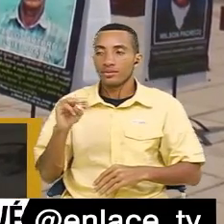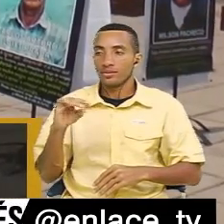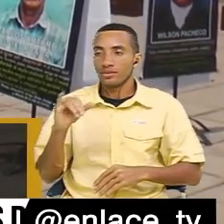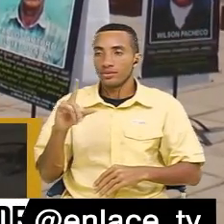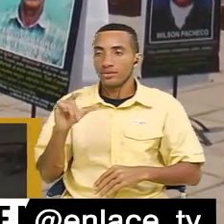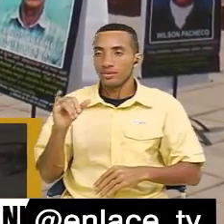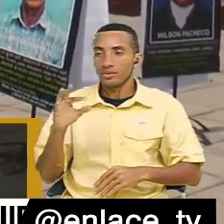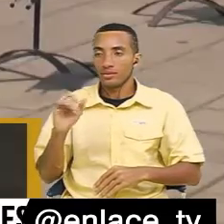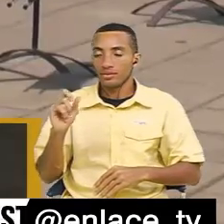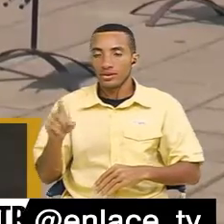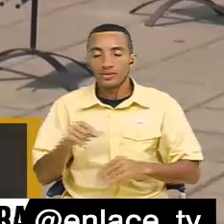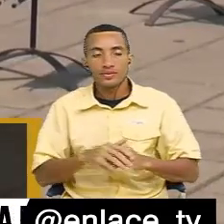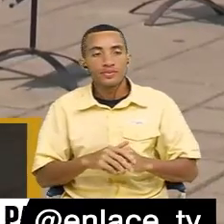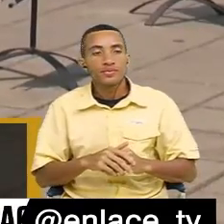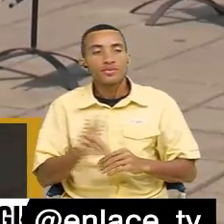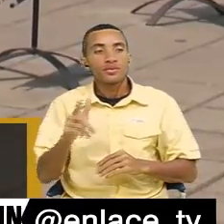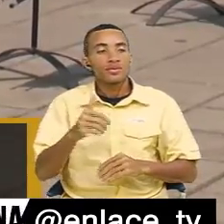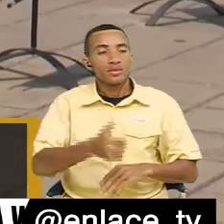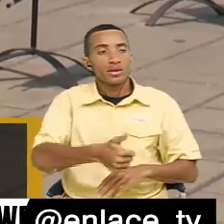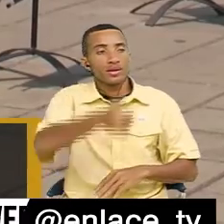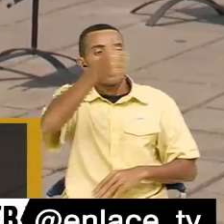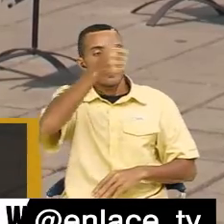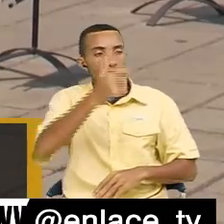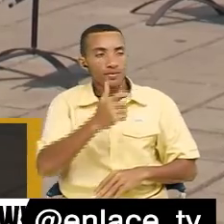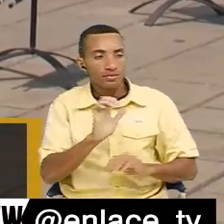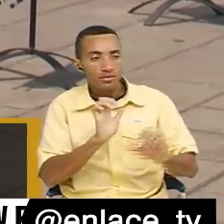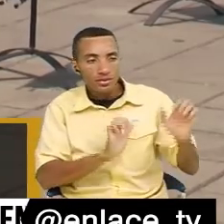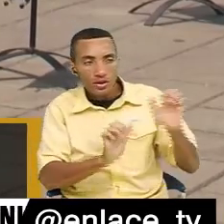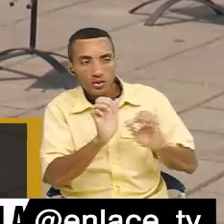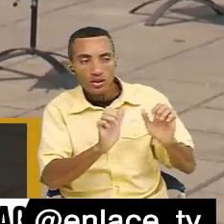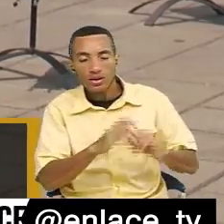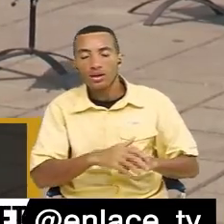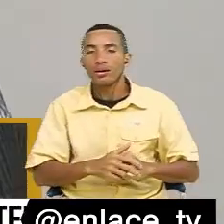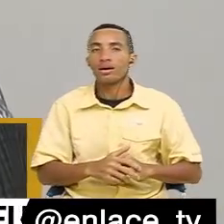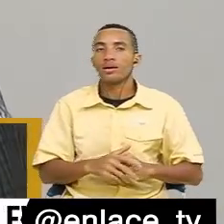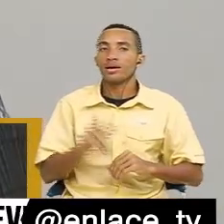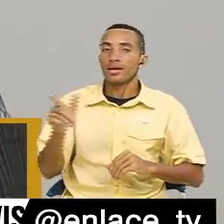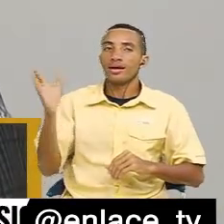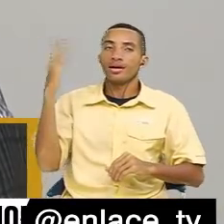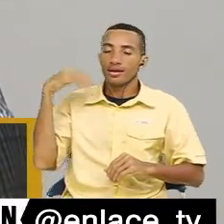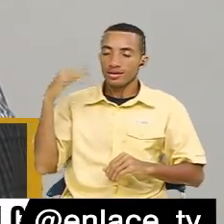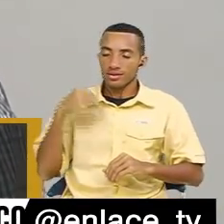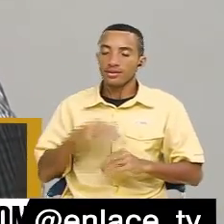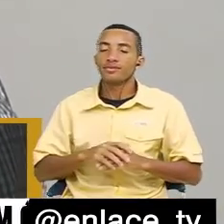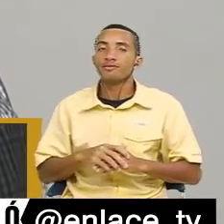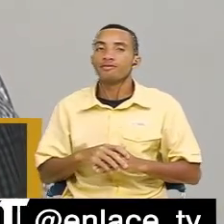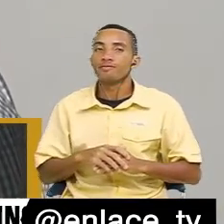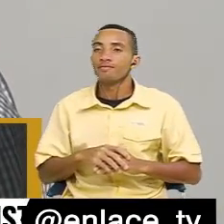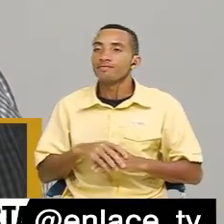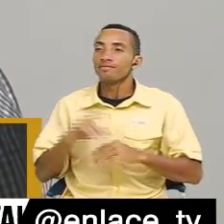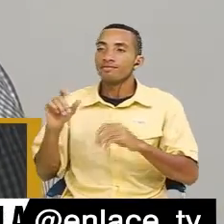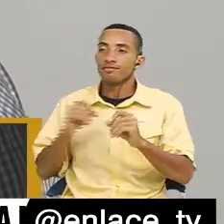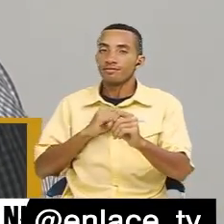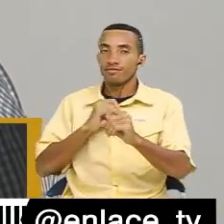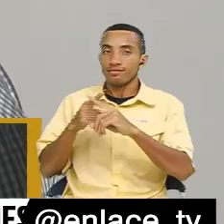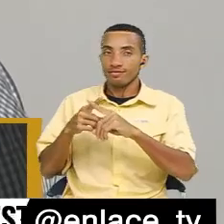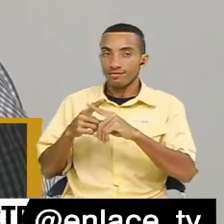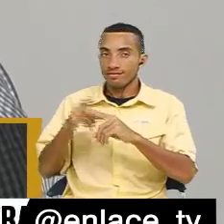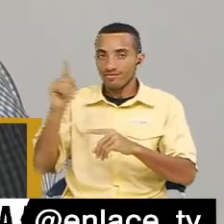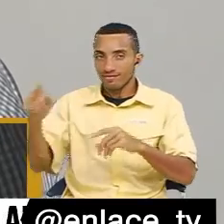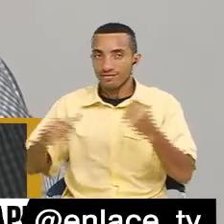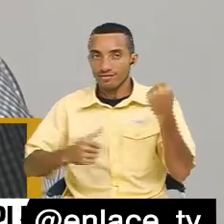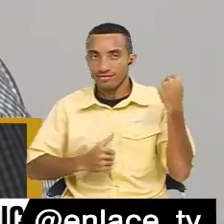seguridad de Ecopetrol termina involucrado en un tema tan delicado? Porque él era miembro o había sido ex capitán del ejército y había trabajado